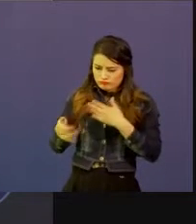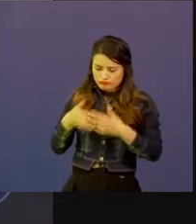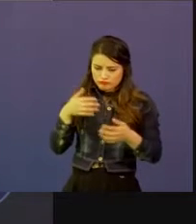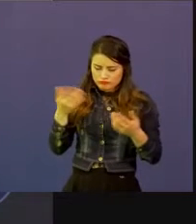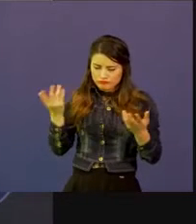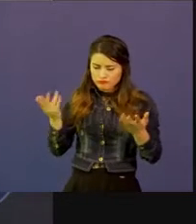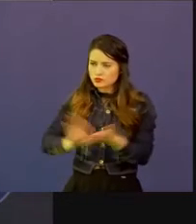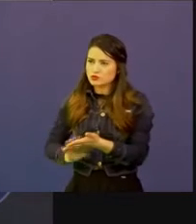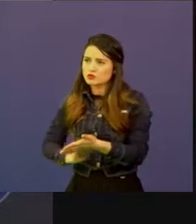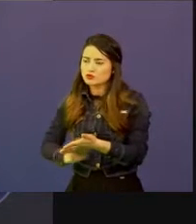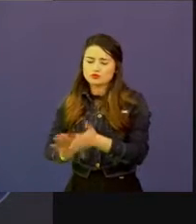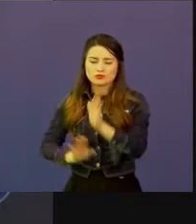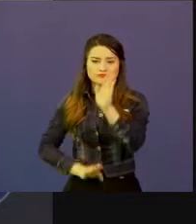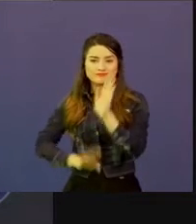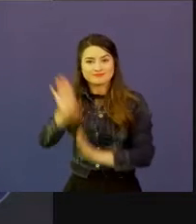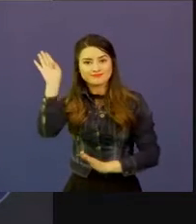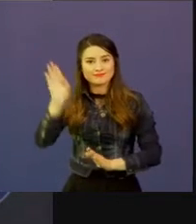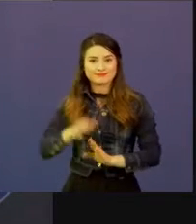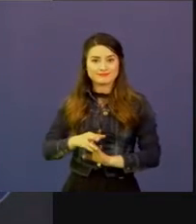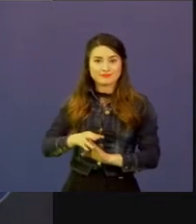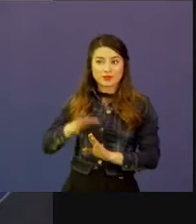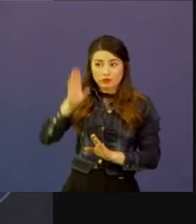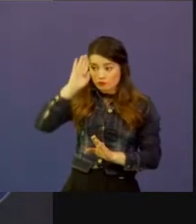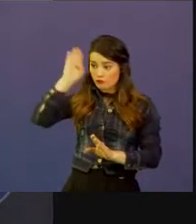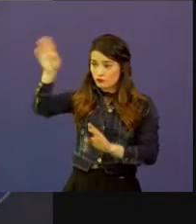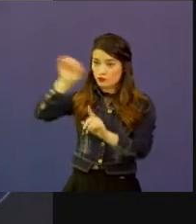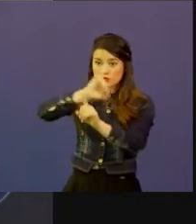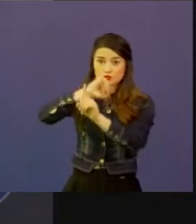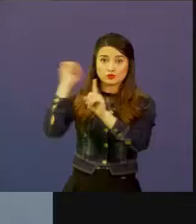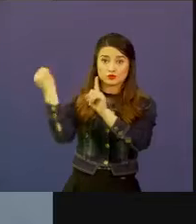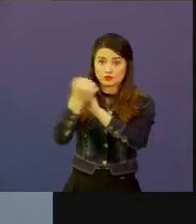o, lo que más me gusta a mí, la sociedad de la creatividad.